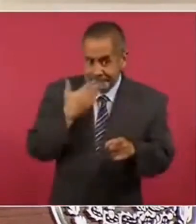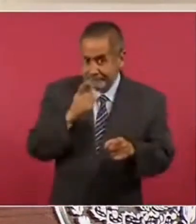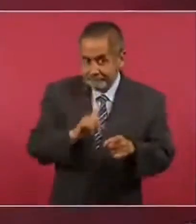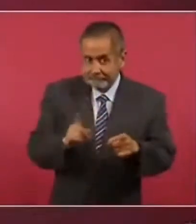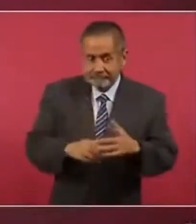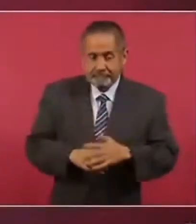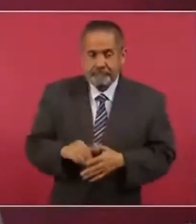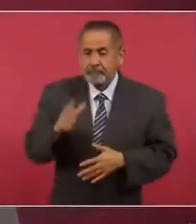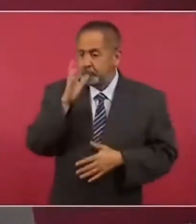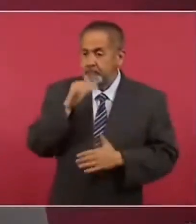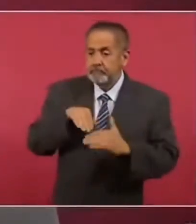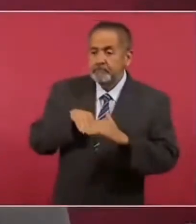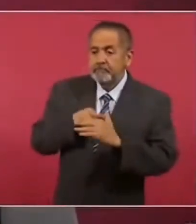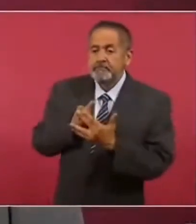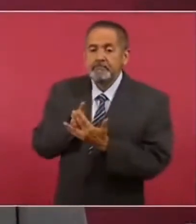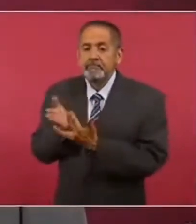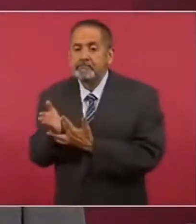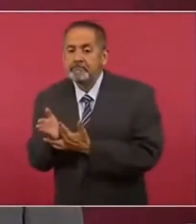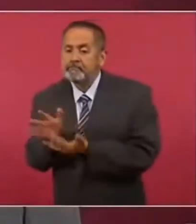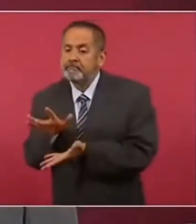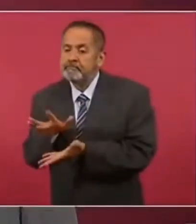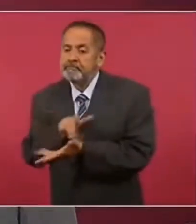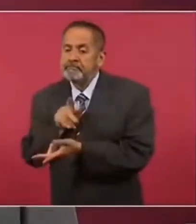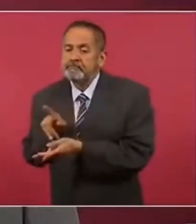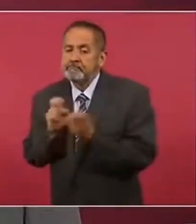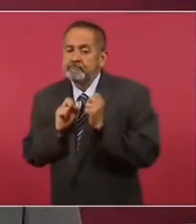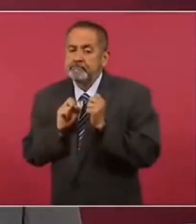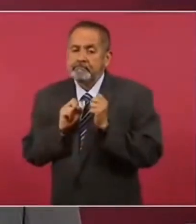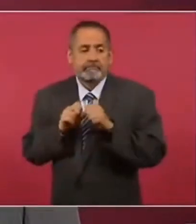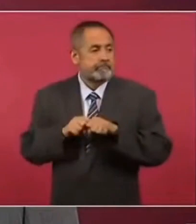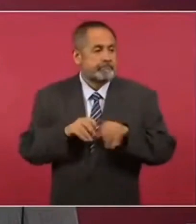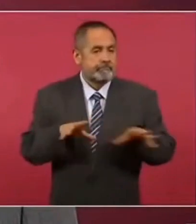porque no se puede extraer hackear